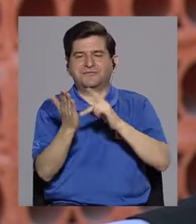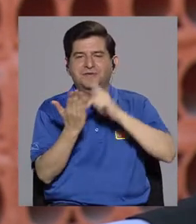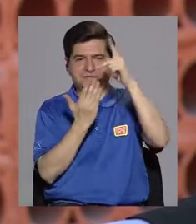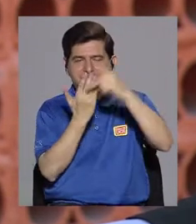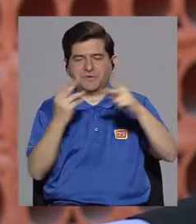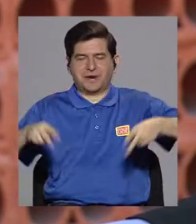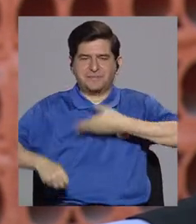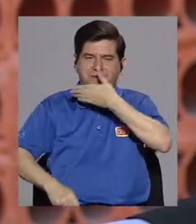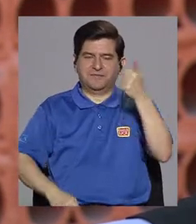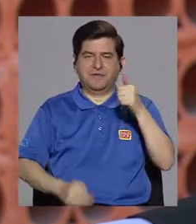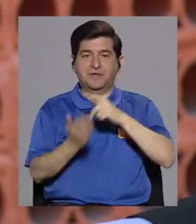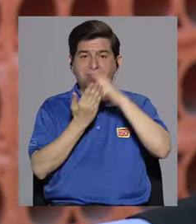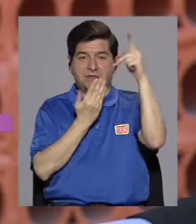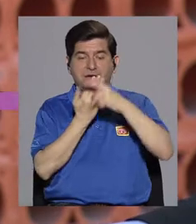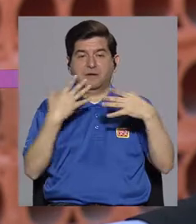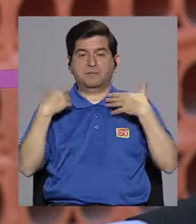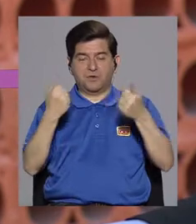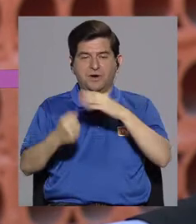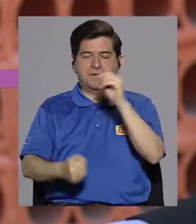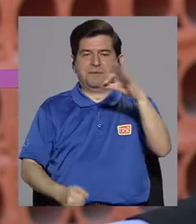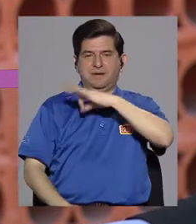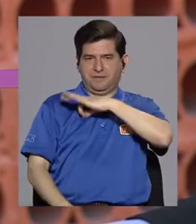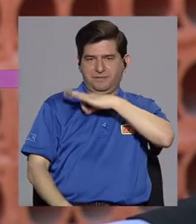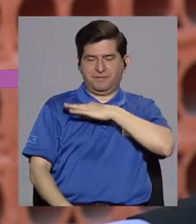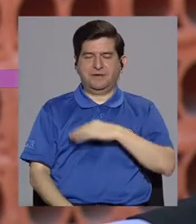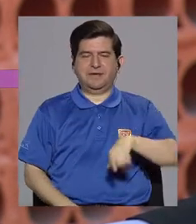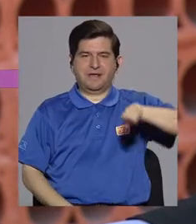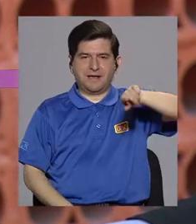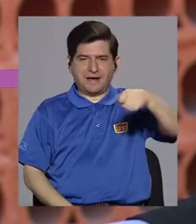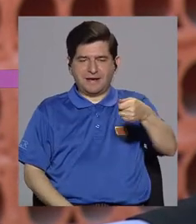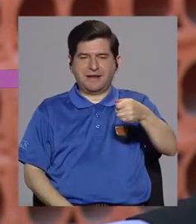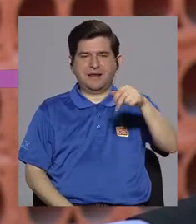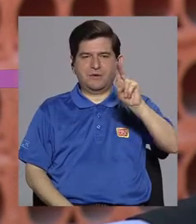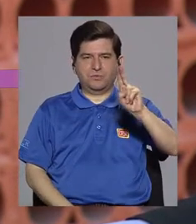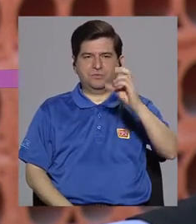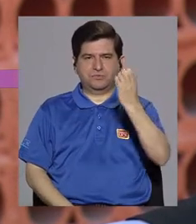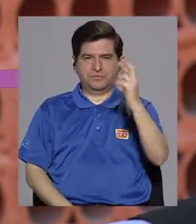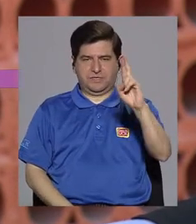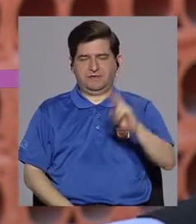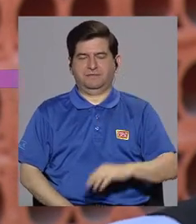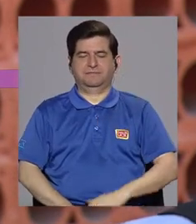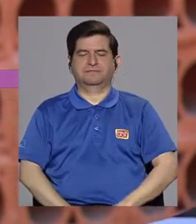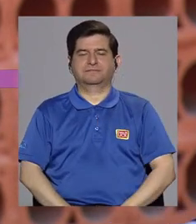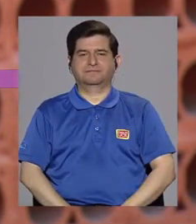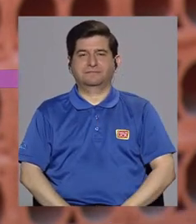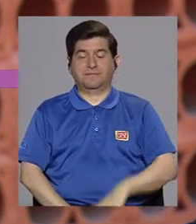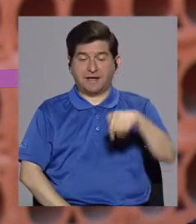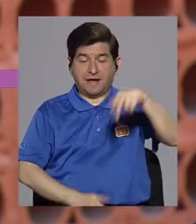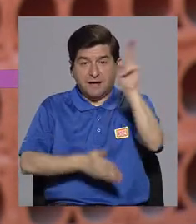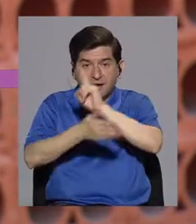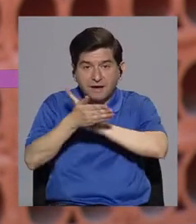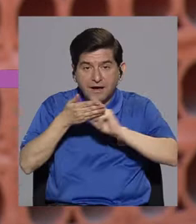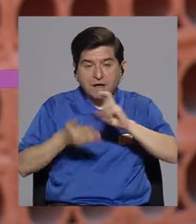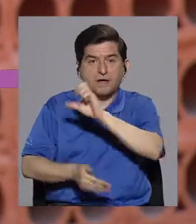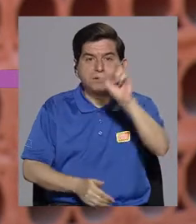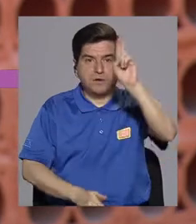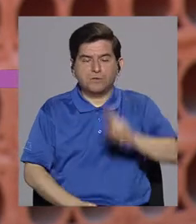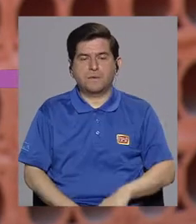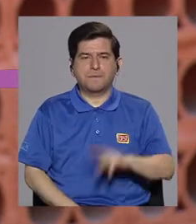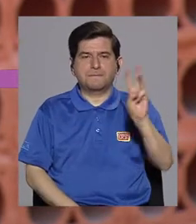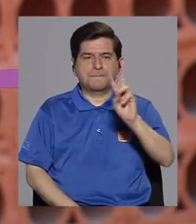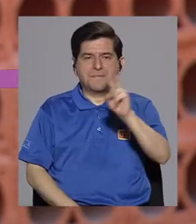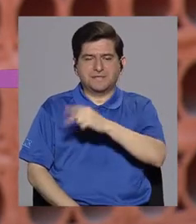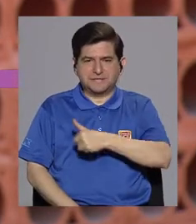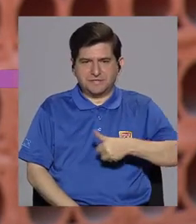una vez más a Vivir Mejor, su programa de salud y bienestar del canal de televisión de la Universidad de Costa Rica. En la Universidad de Costa Rica,